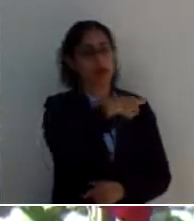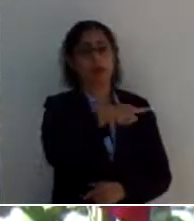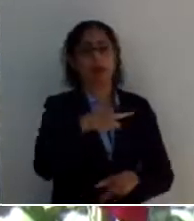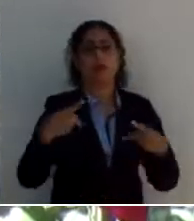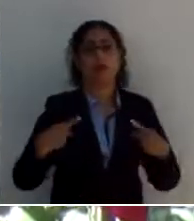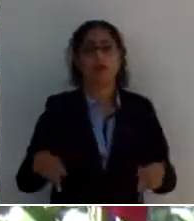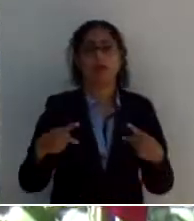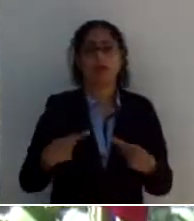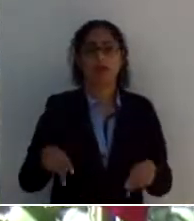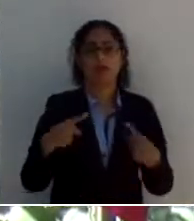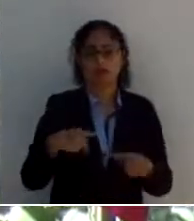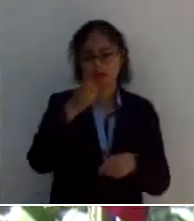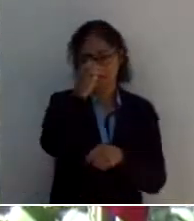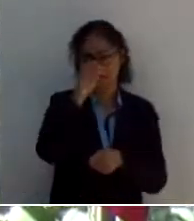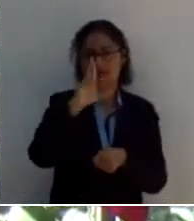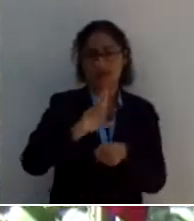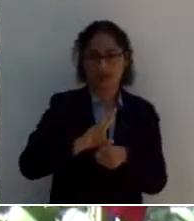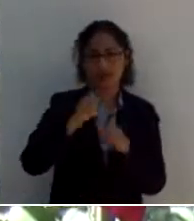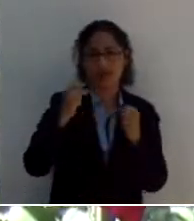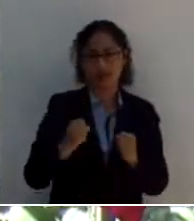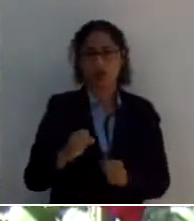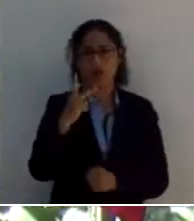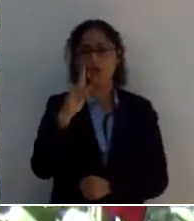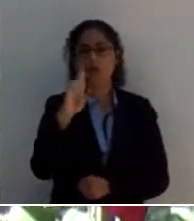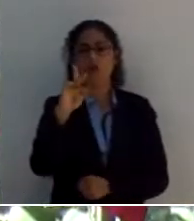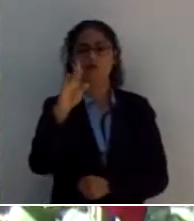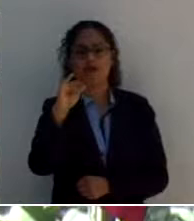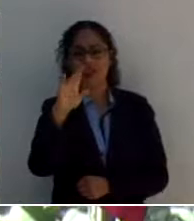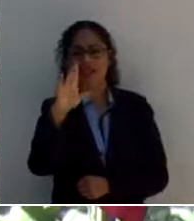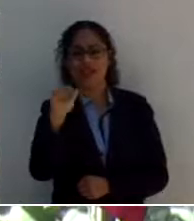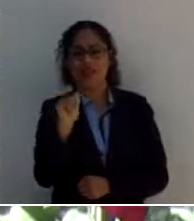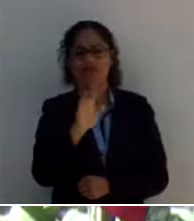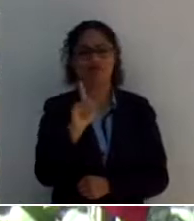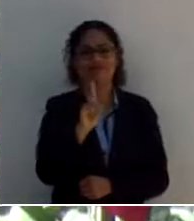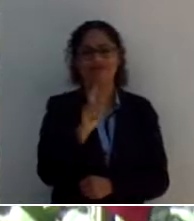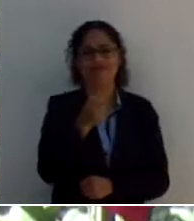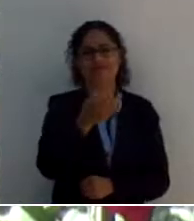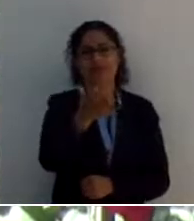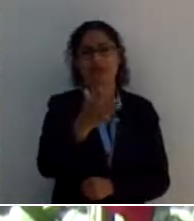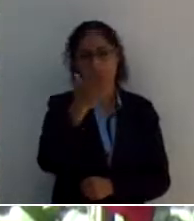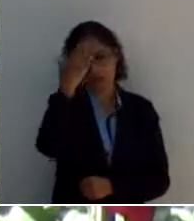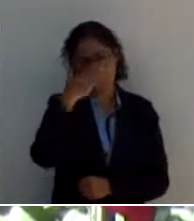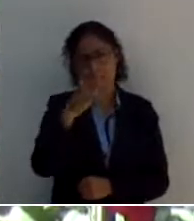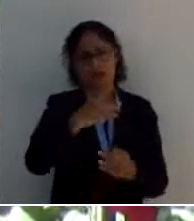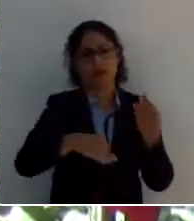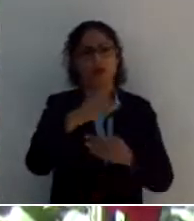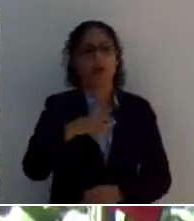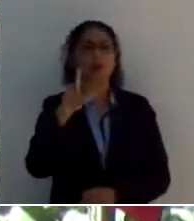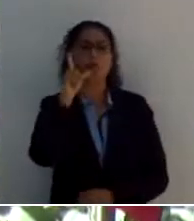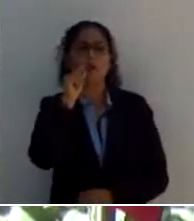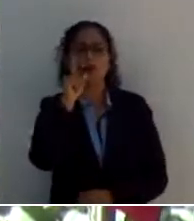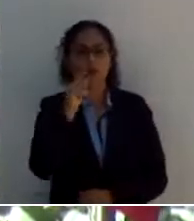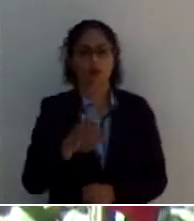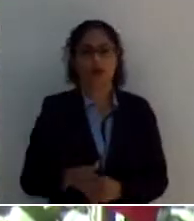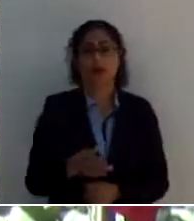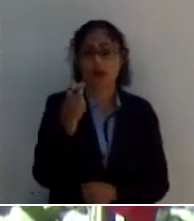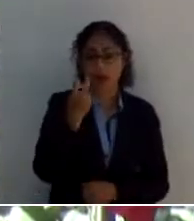la Secretaría de Seguridad Pública es la policía. Por eso la importancia de que ustedes